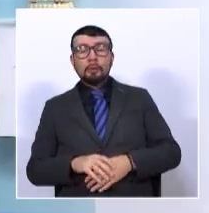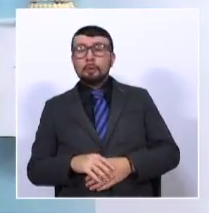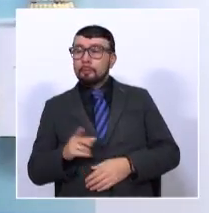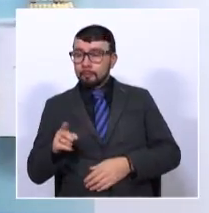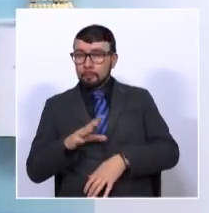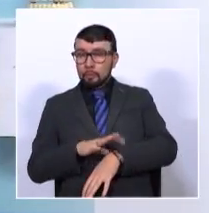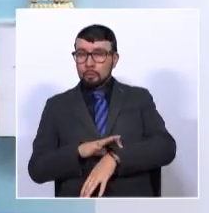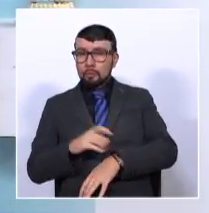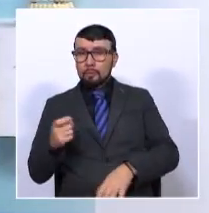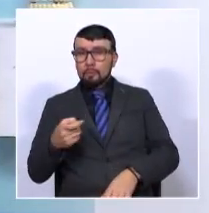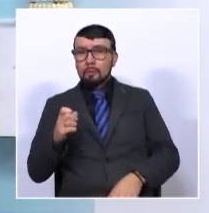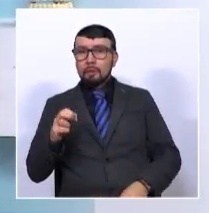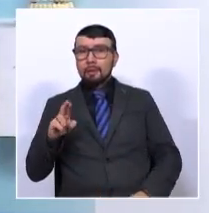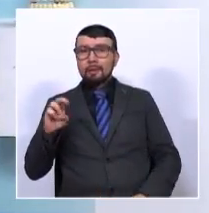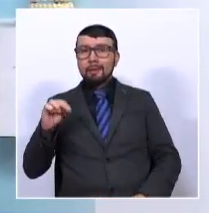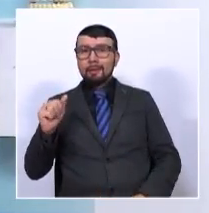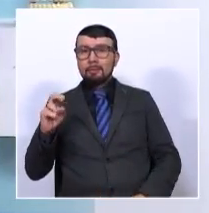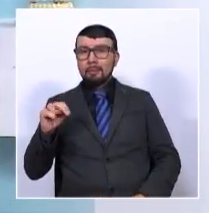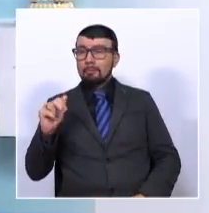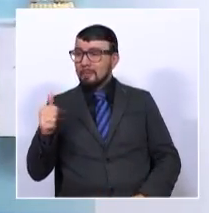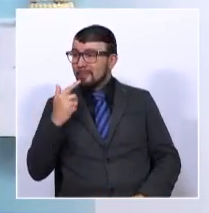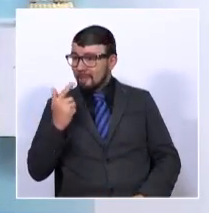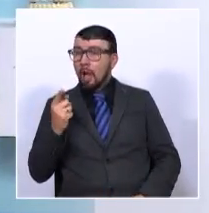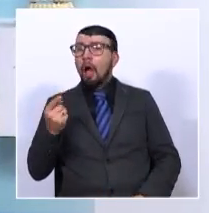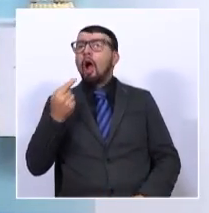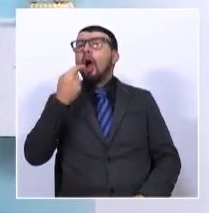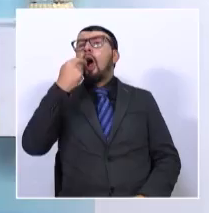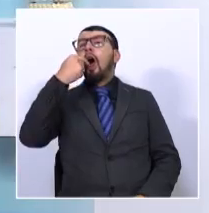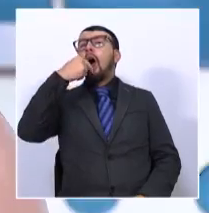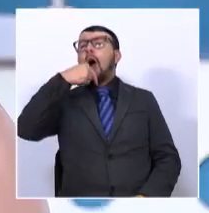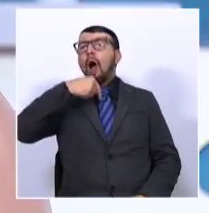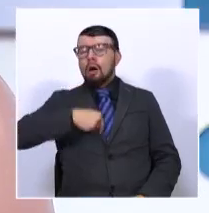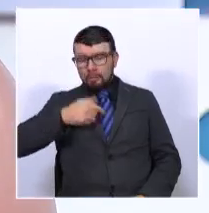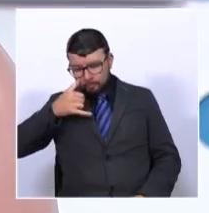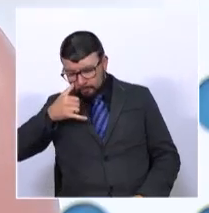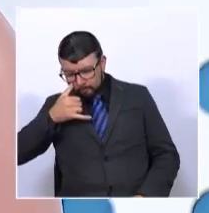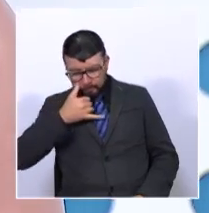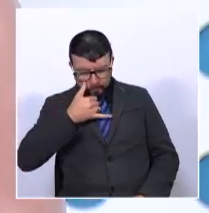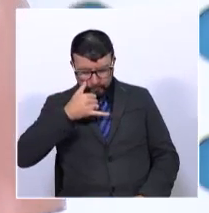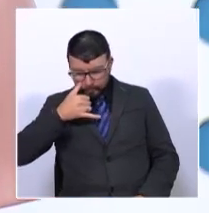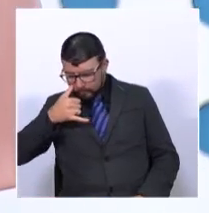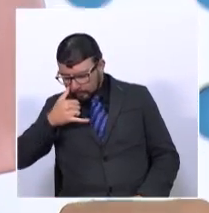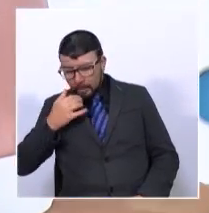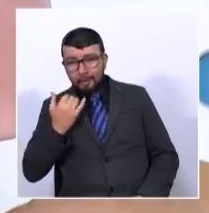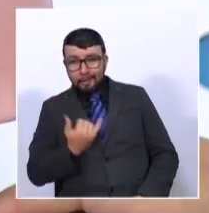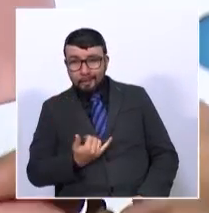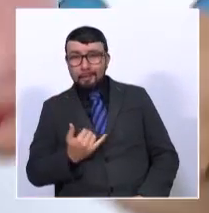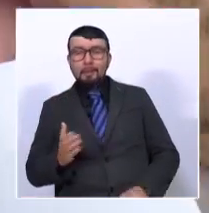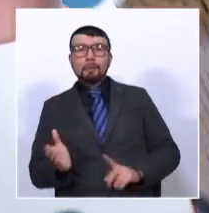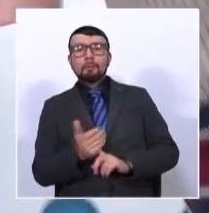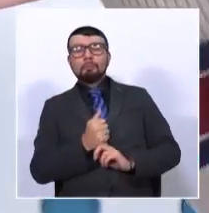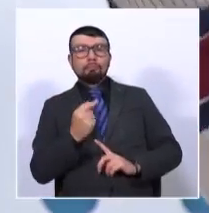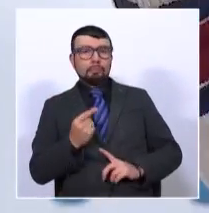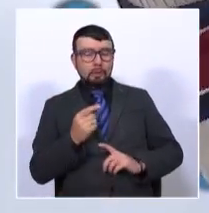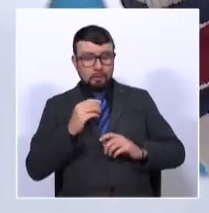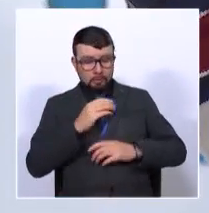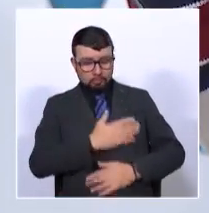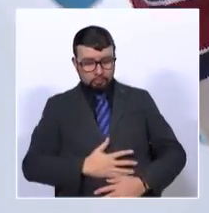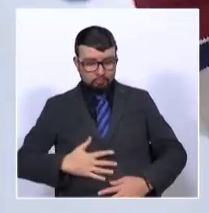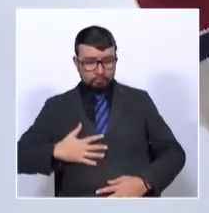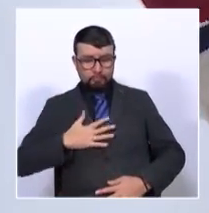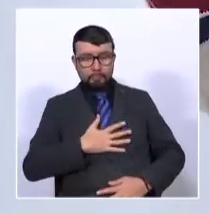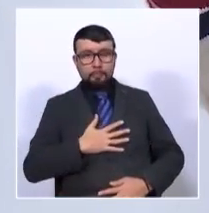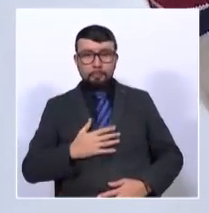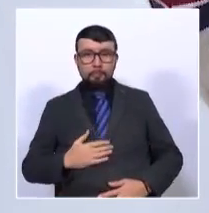Germán Ruiz que había que hacer una endoscopia para uno entrar acá por detrás y llegar acá al estómago, ¿cierto? Entonces yo entro por